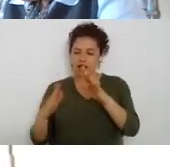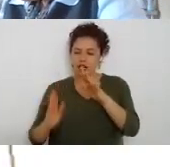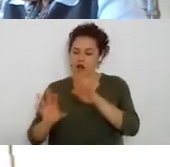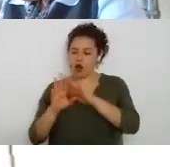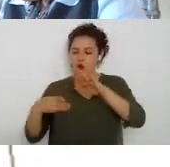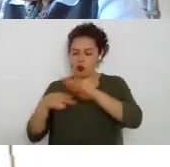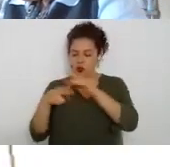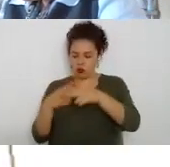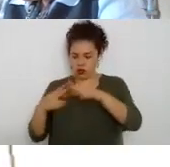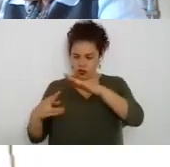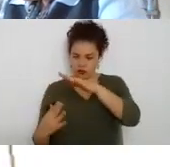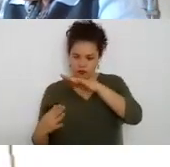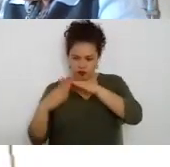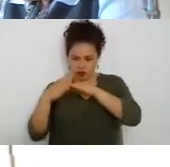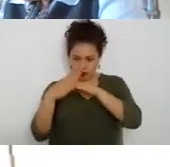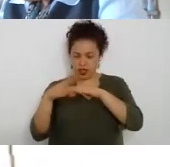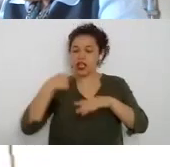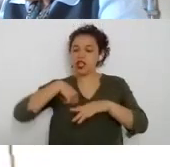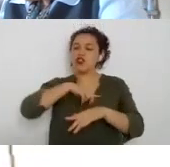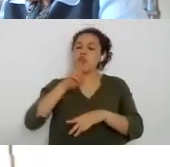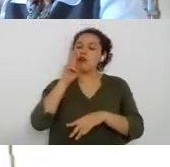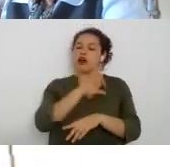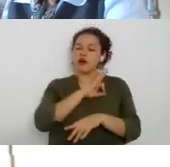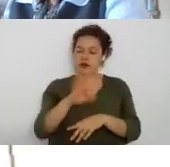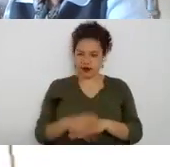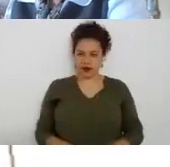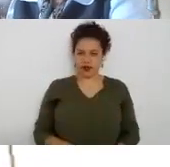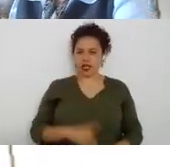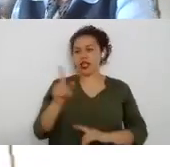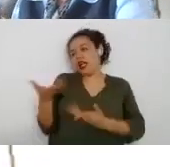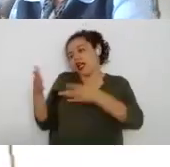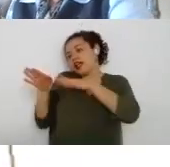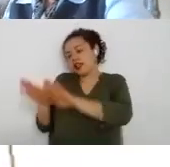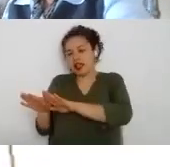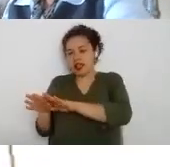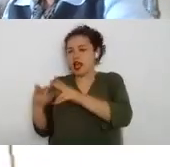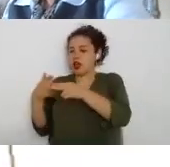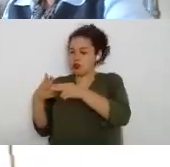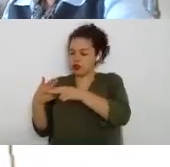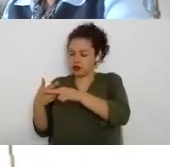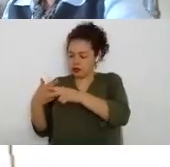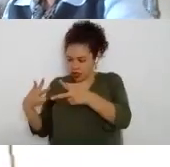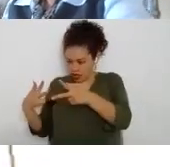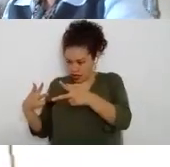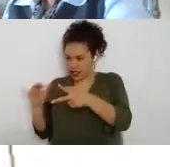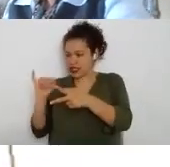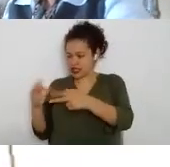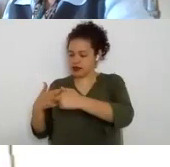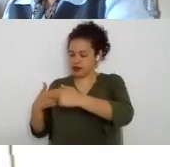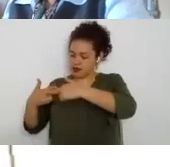piel y va a quedar expuesto. Y por el contrario, en las cerradas, el hueso se puede fracturar, sin